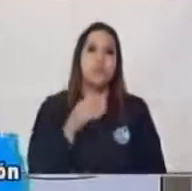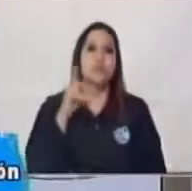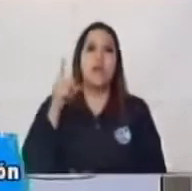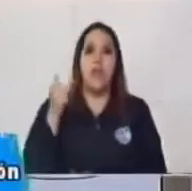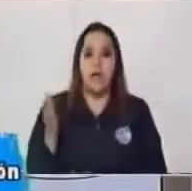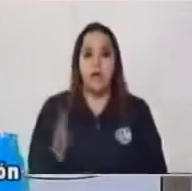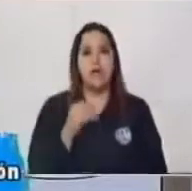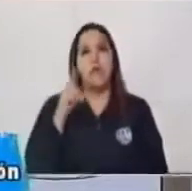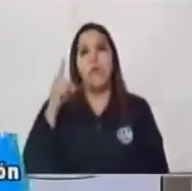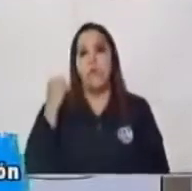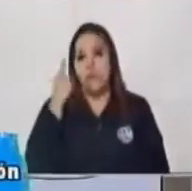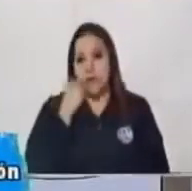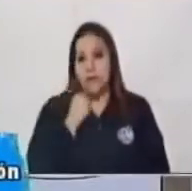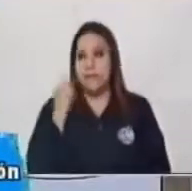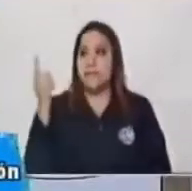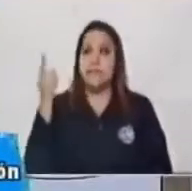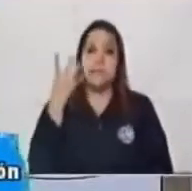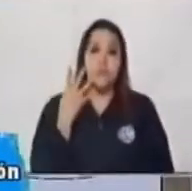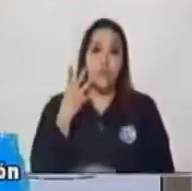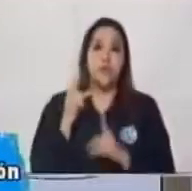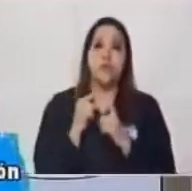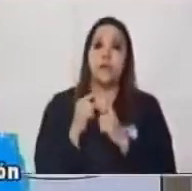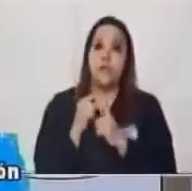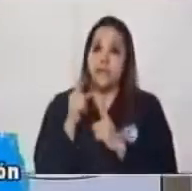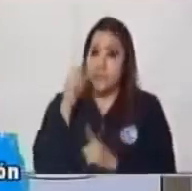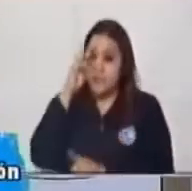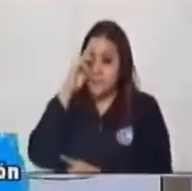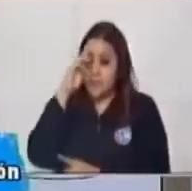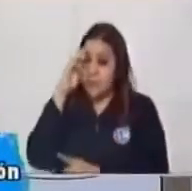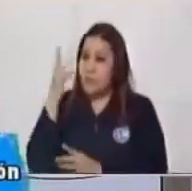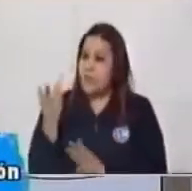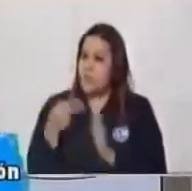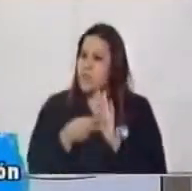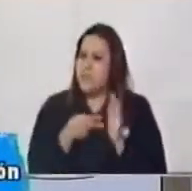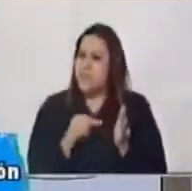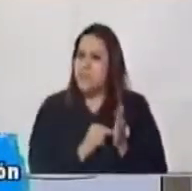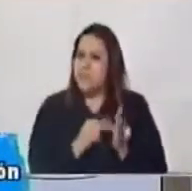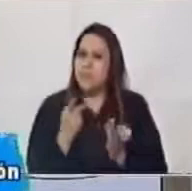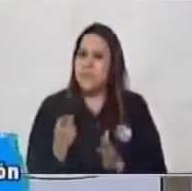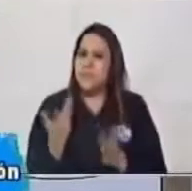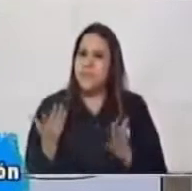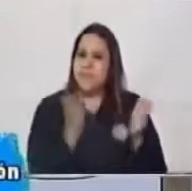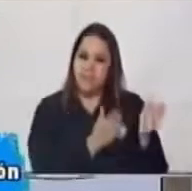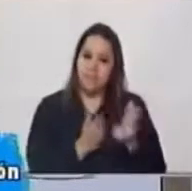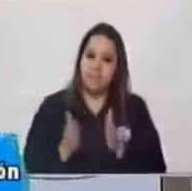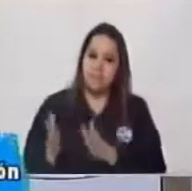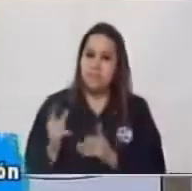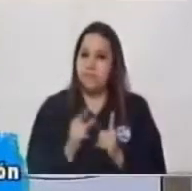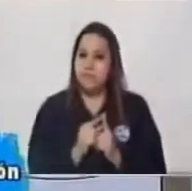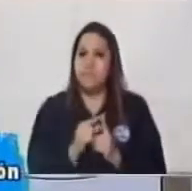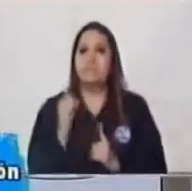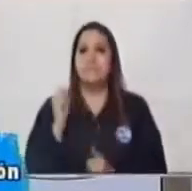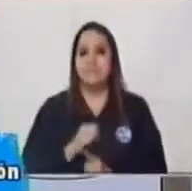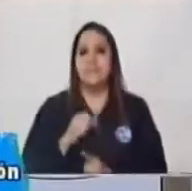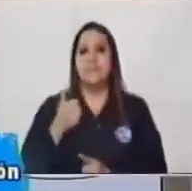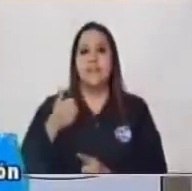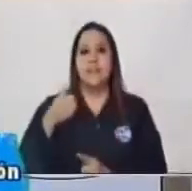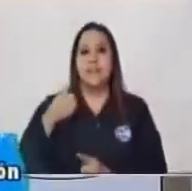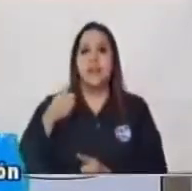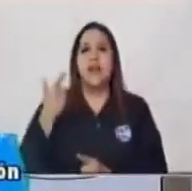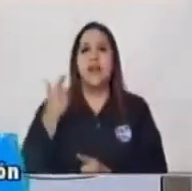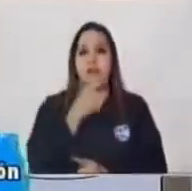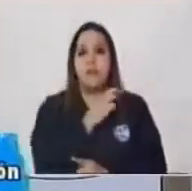las. Estas 4 palabras, ¿te recuerdas cómo les llamamos o en qué tipo se clasifican? Muy bien, se clasifican como